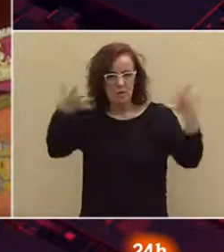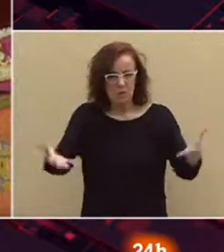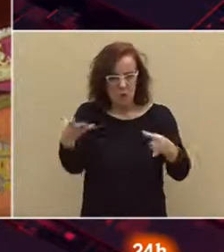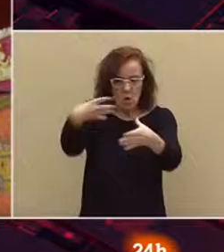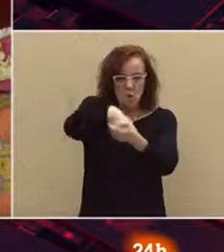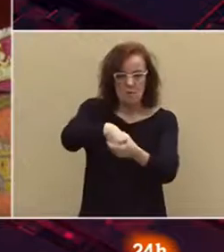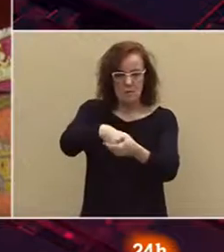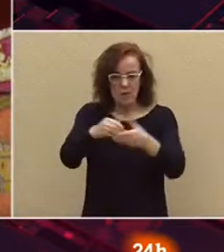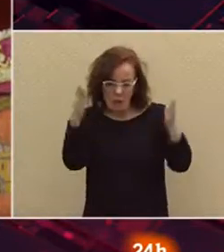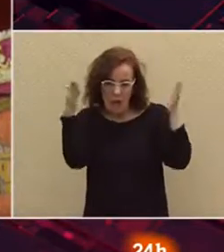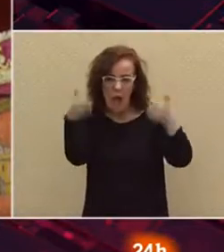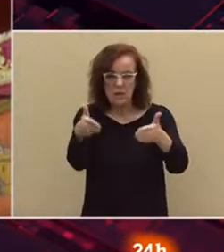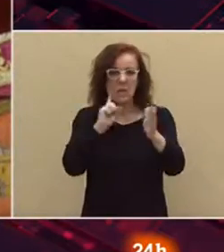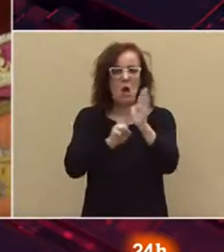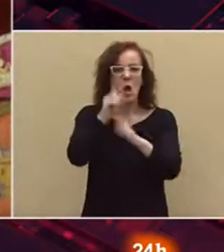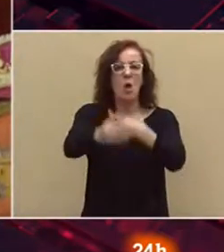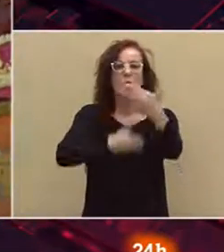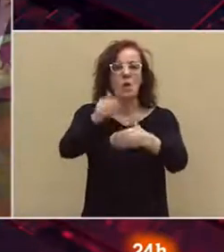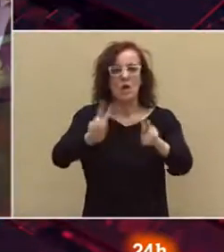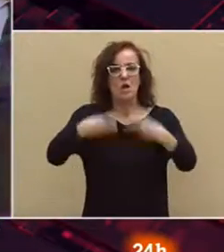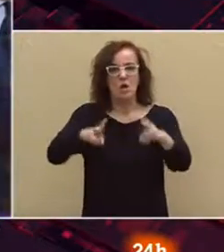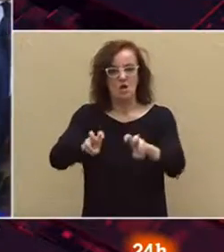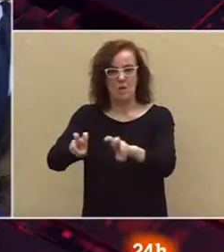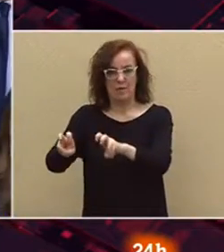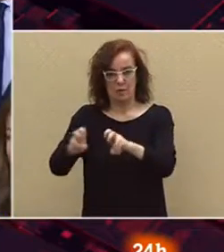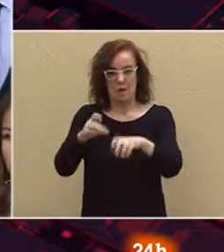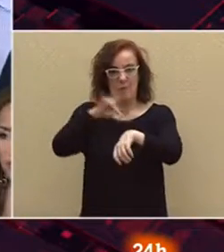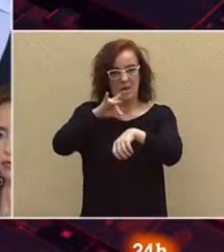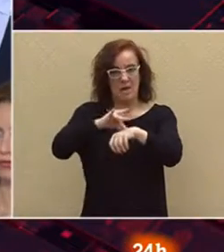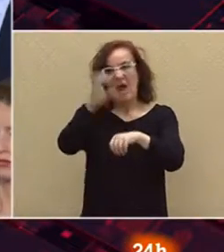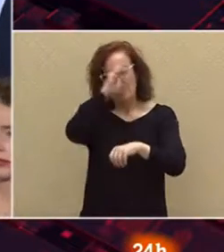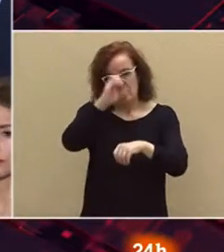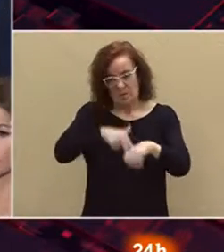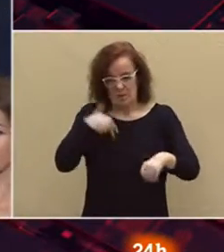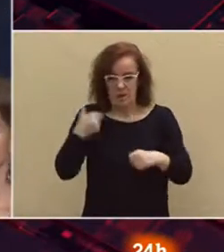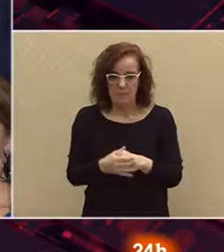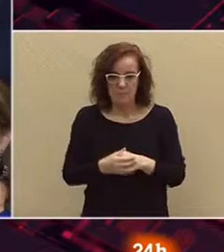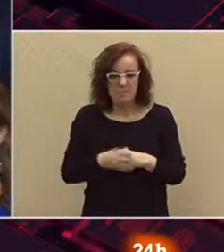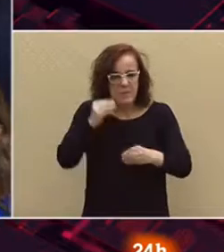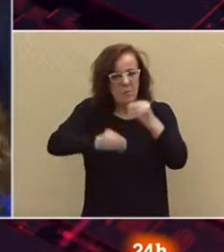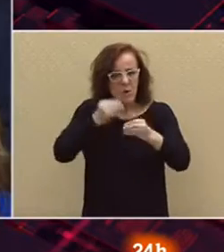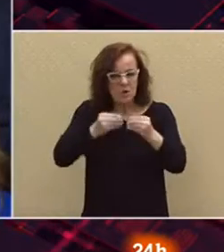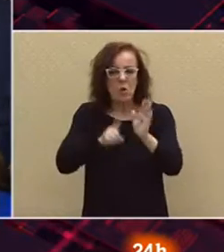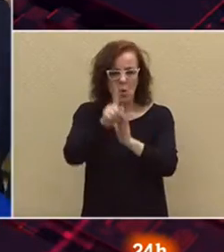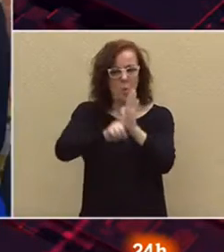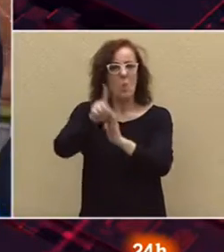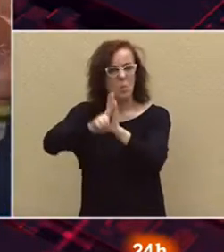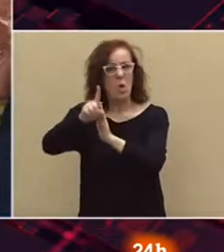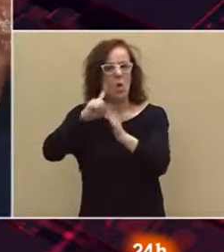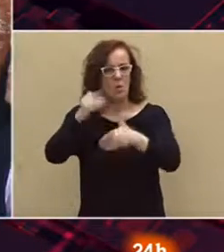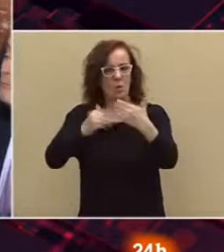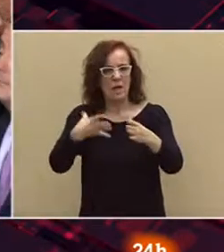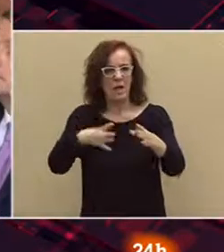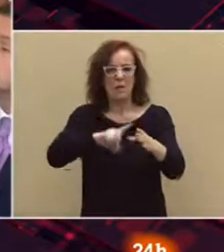los progresos e innovaciones de la medicina y de la ciencia en general. Hemos hecho grandes progresos para lograr la plena inclusión de